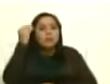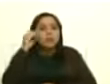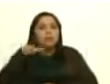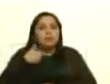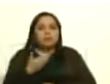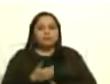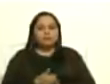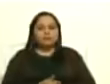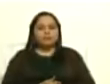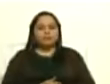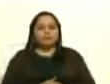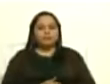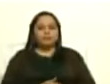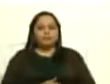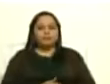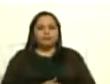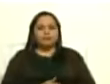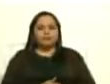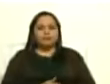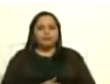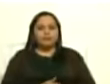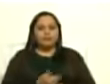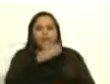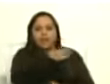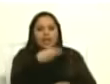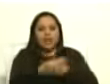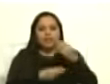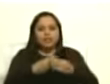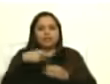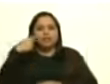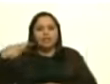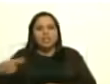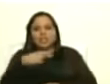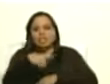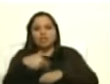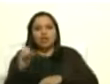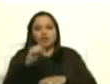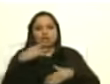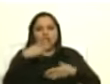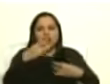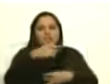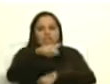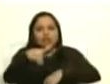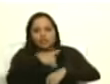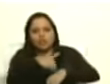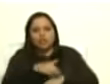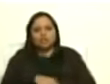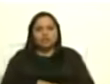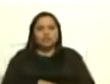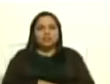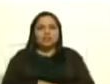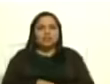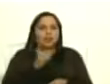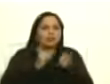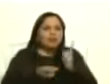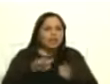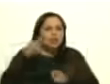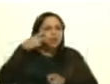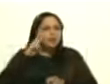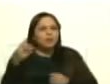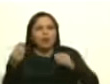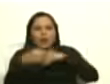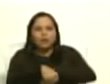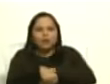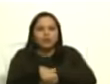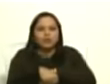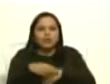ir dibujando la política nacional o sus intereses nacionales conforme al chantaje y a la extorsión de dar